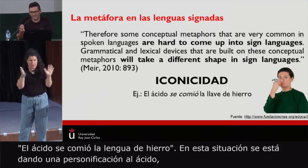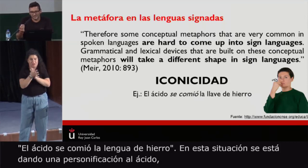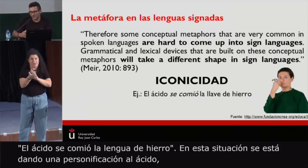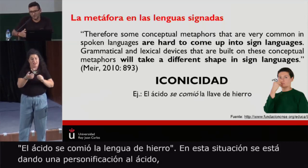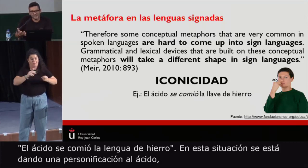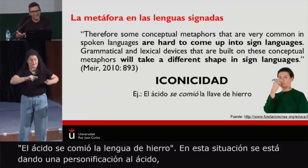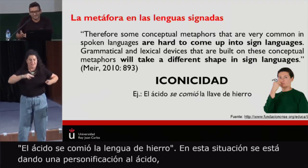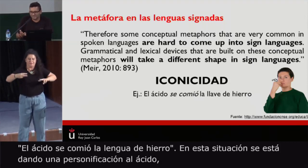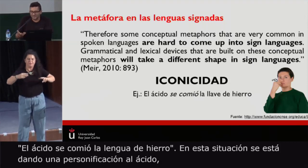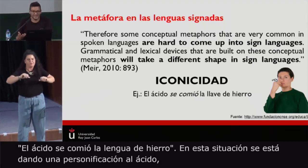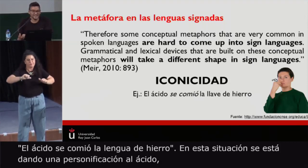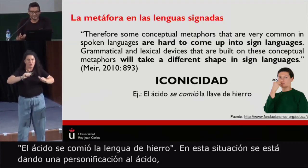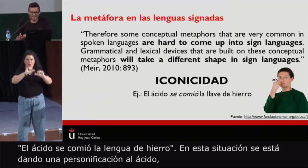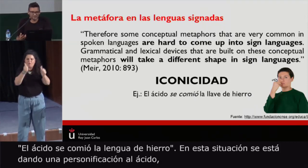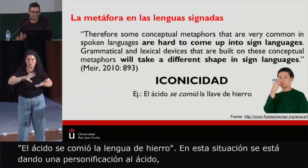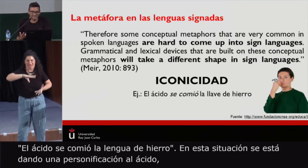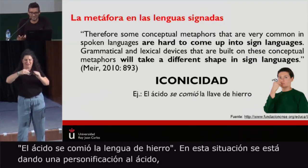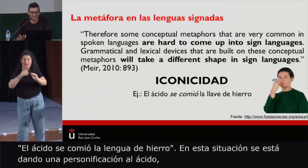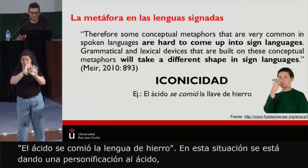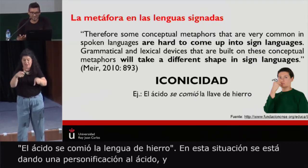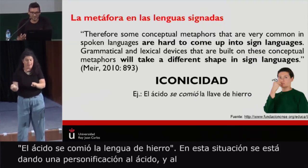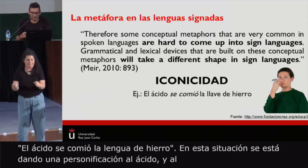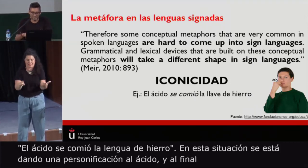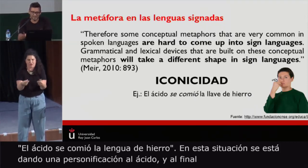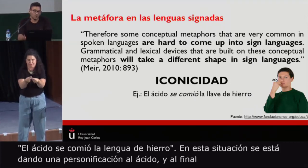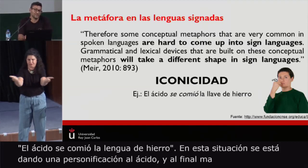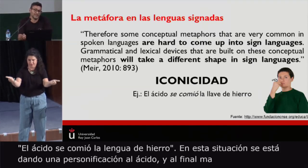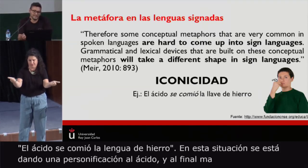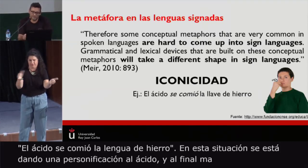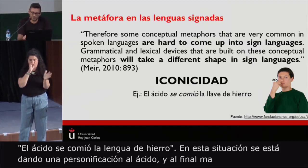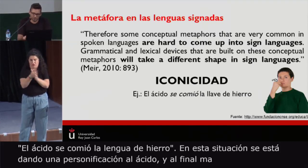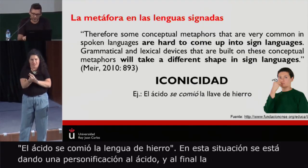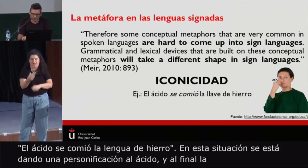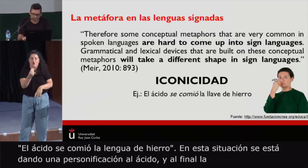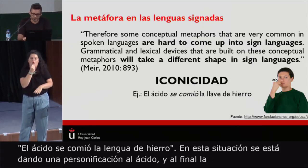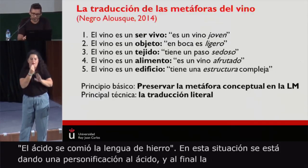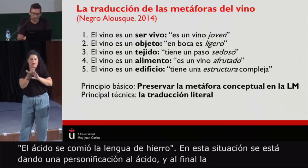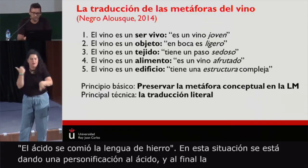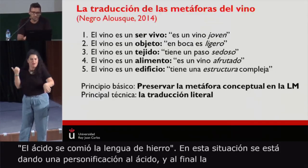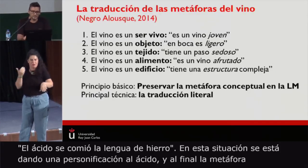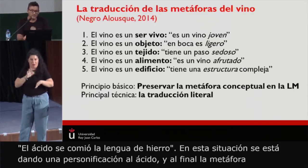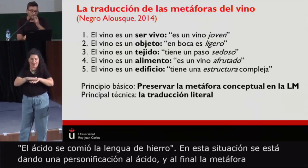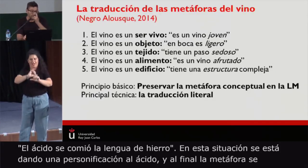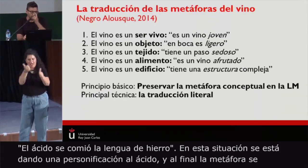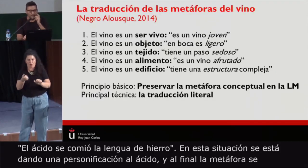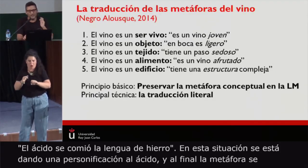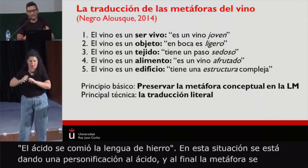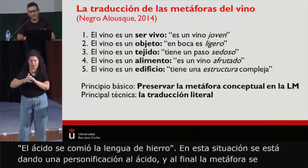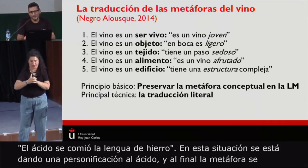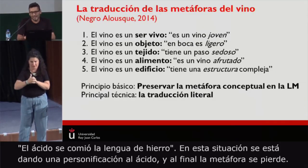hacer, tengo que utilizar, y al final esa metáfora se pierde, ¿no?, en lengua de signos, o se realiza de otra forma.